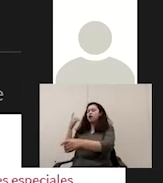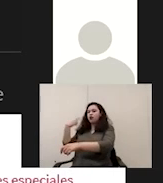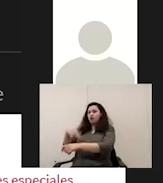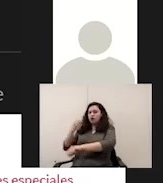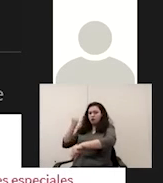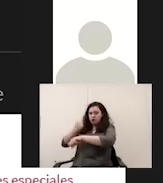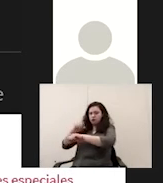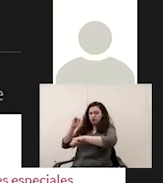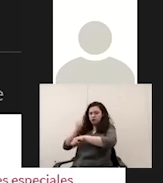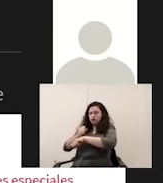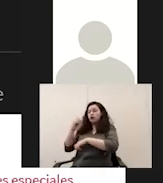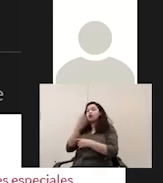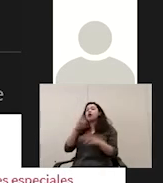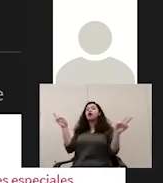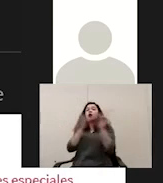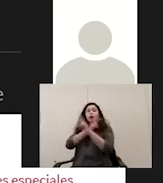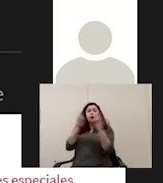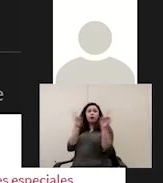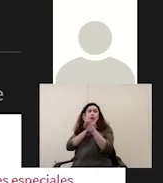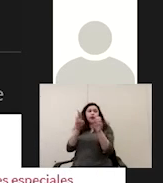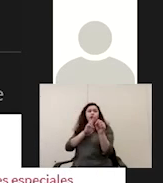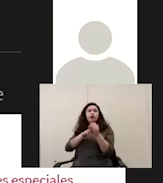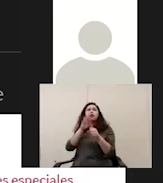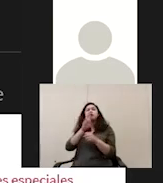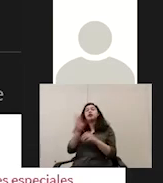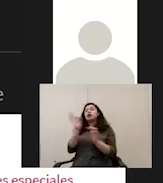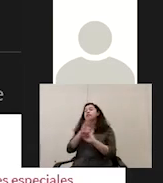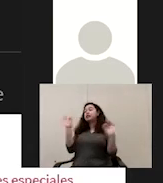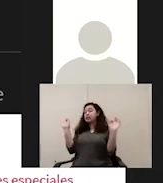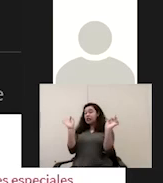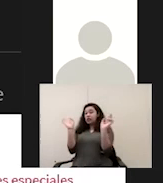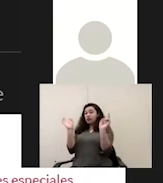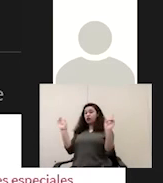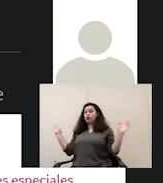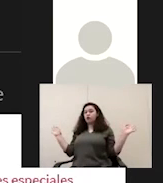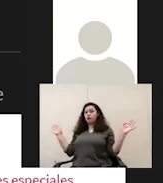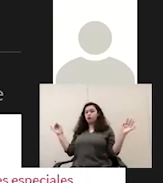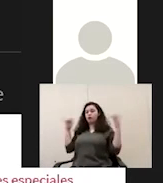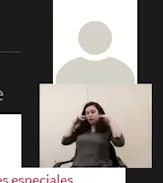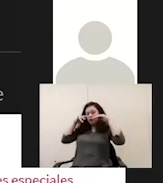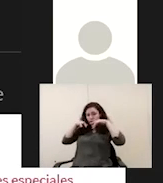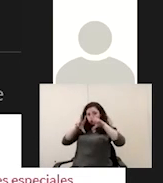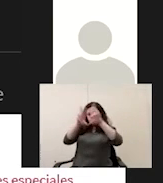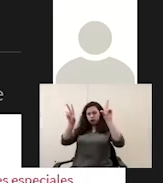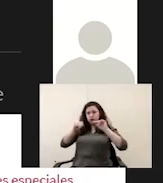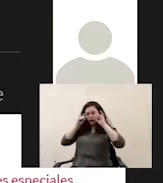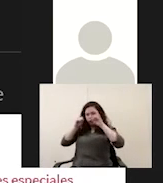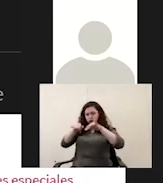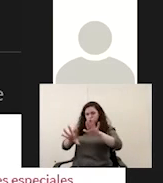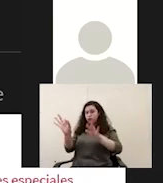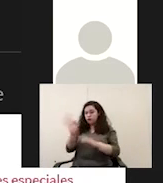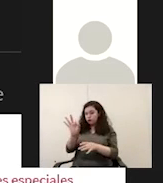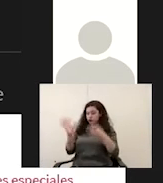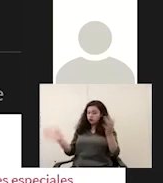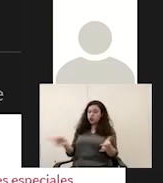ventilación es natural, es mejor. En caso de que la ventilación sea con aire acondicionado, pues se tiene que